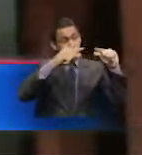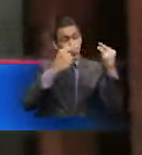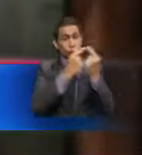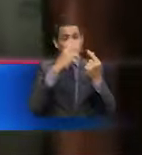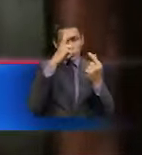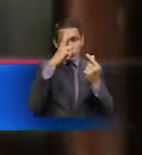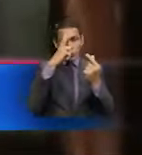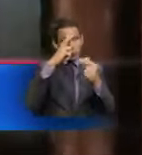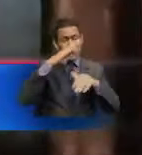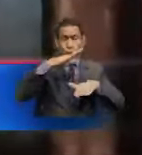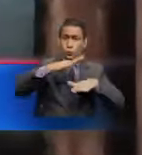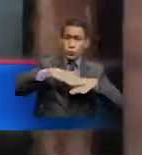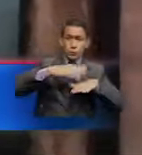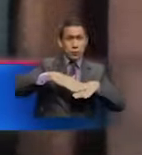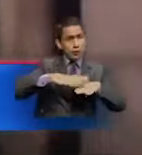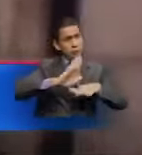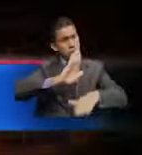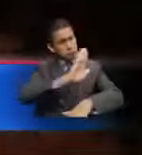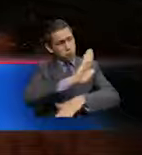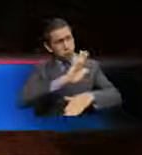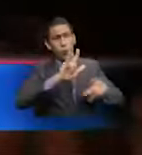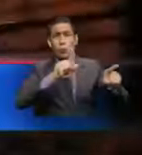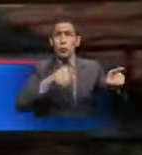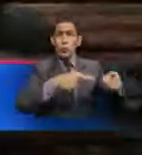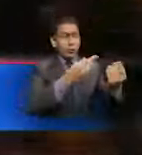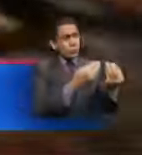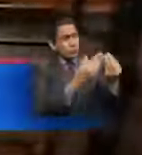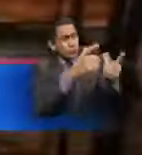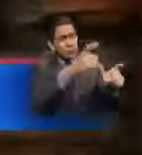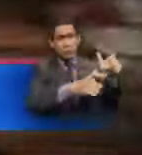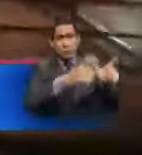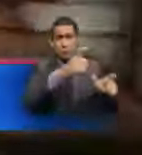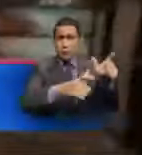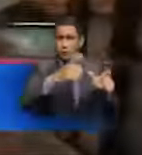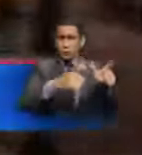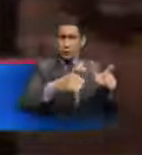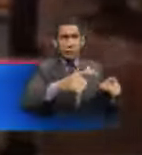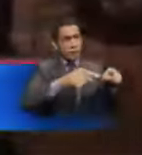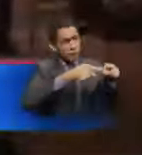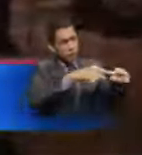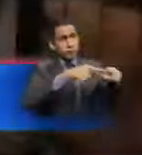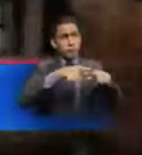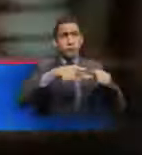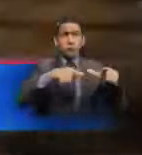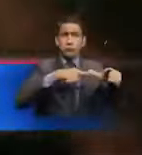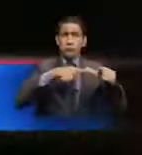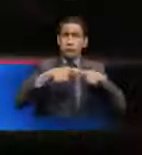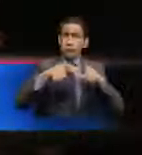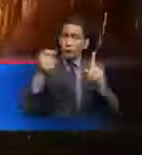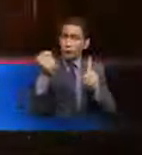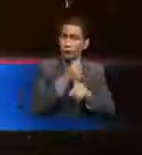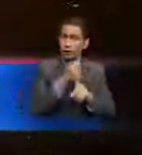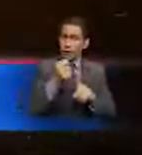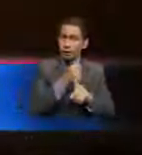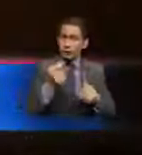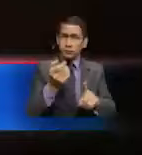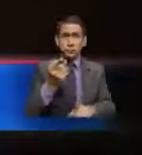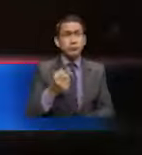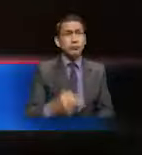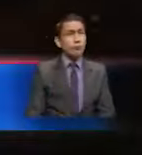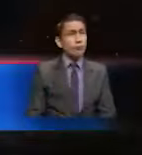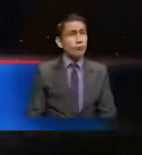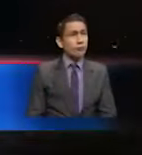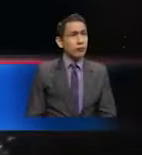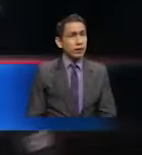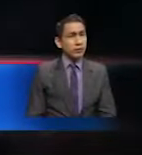cometiendo delitos contra la población, generando un gran temor por la forma como actuaban. Estas están orientadas a mejorar la seguridad